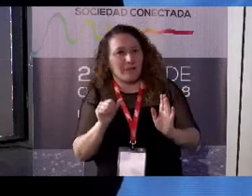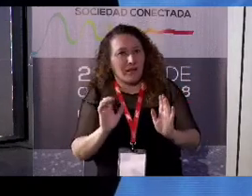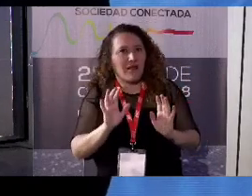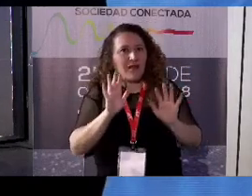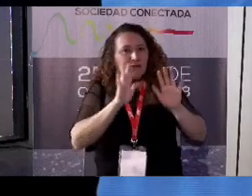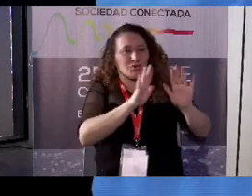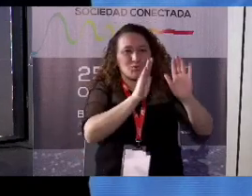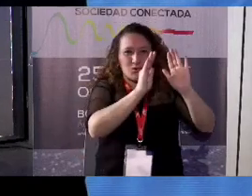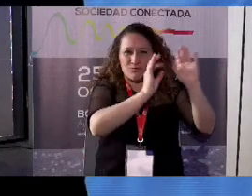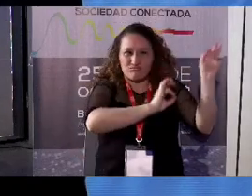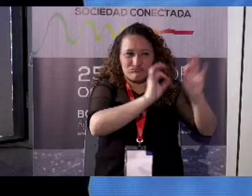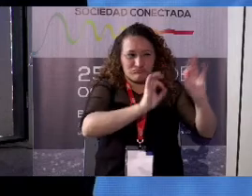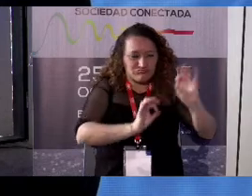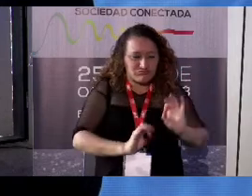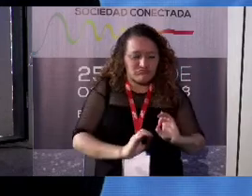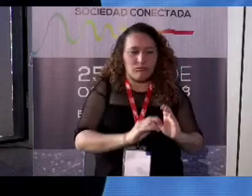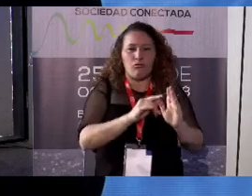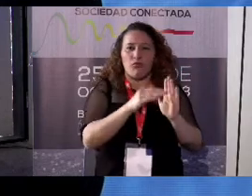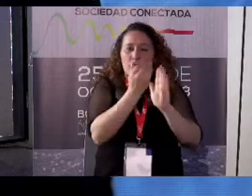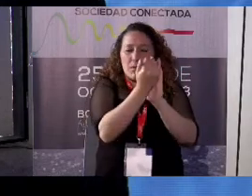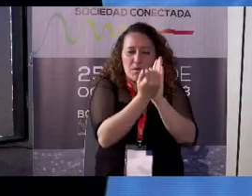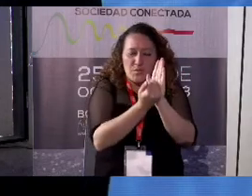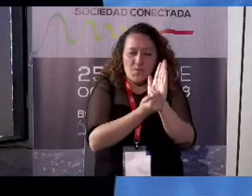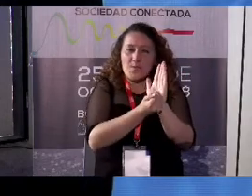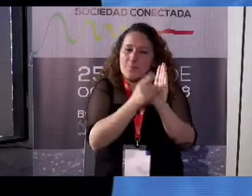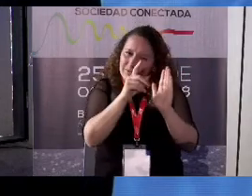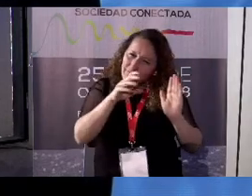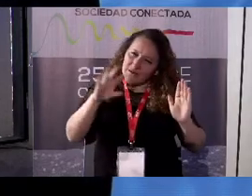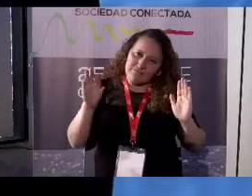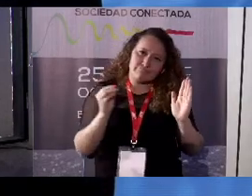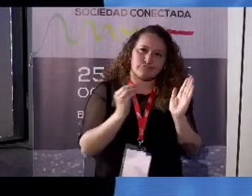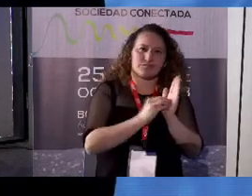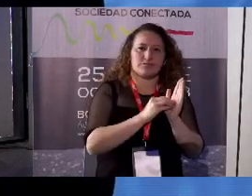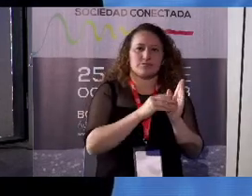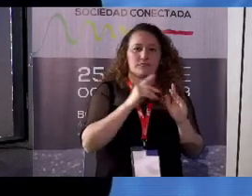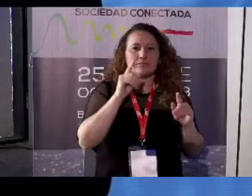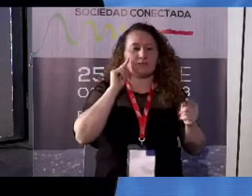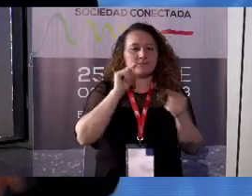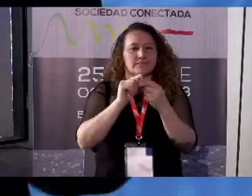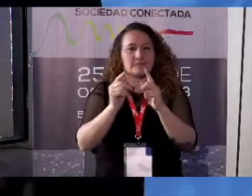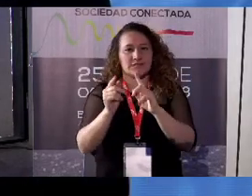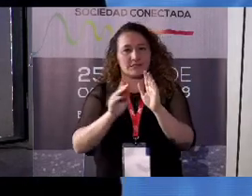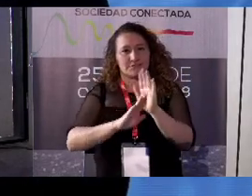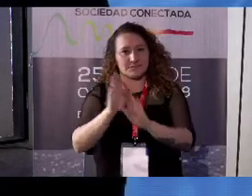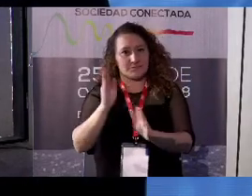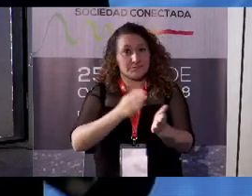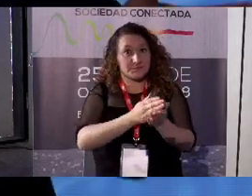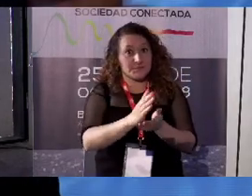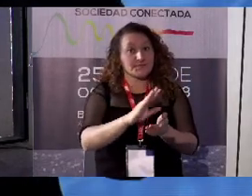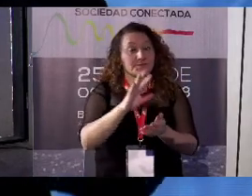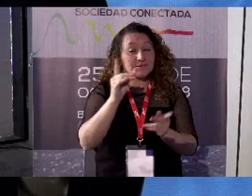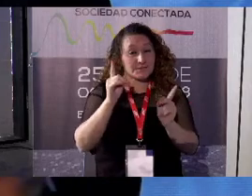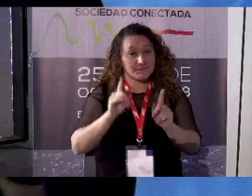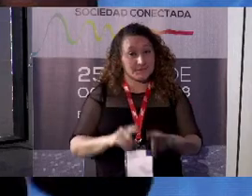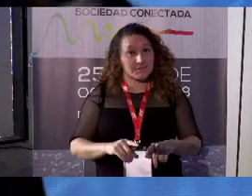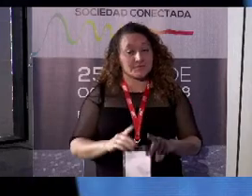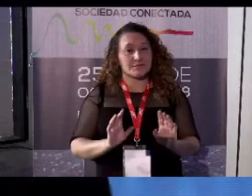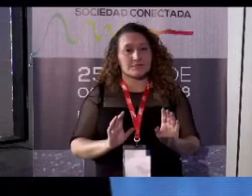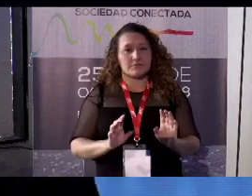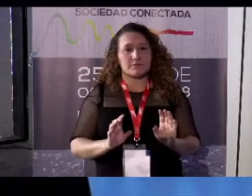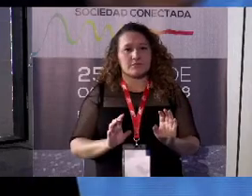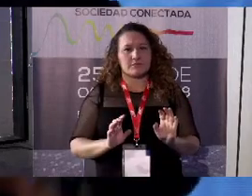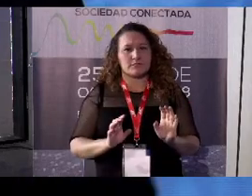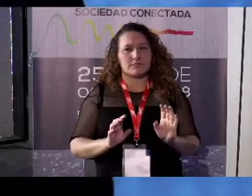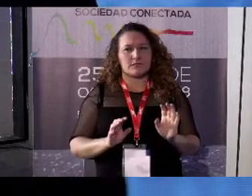nacional todo lo que tenga que ver con el alcance de los objetivos de desarrollo sostenible eh Y el alcance se nota